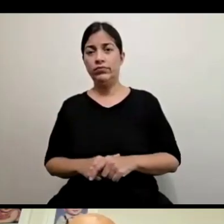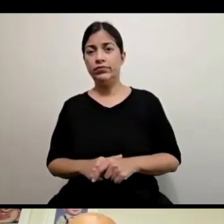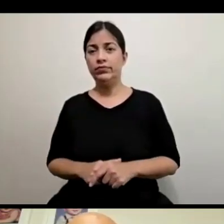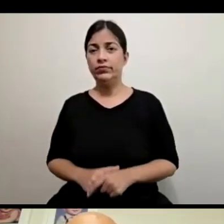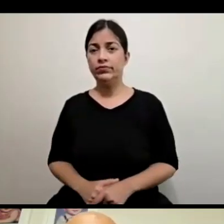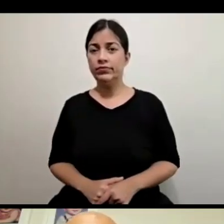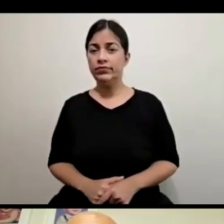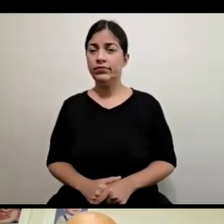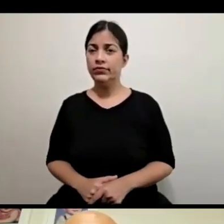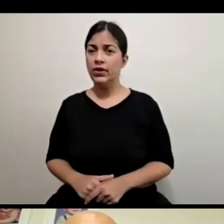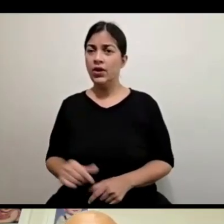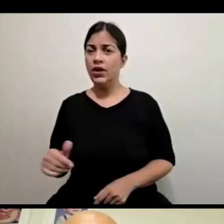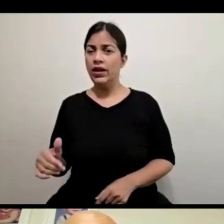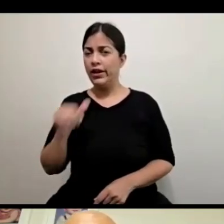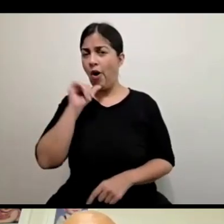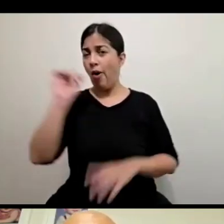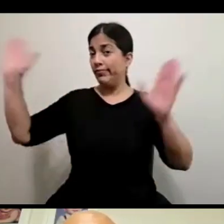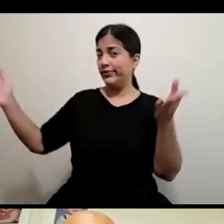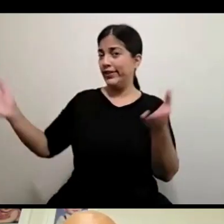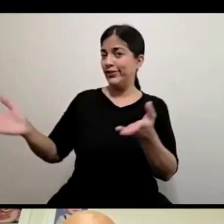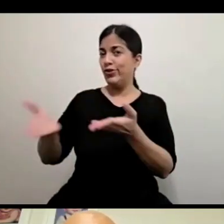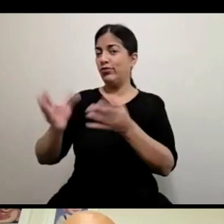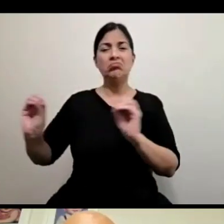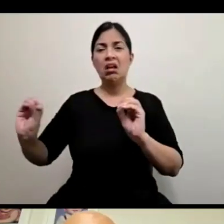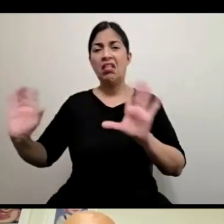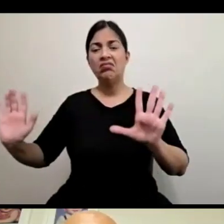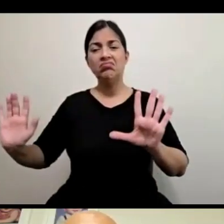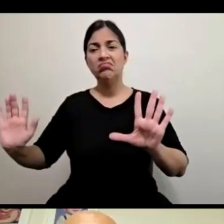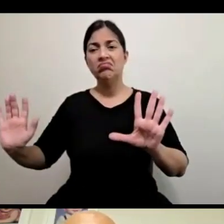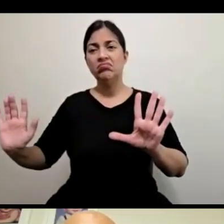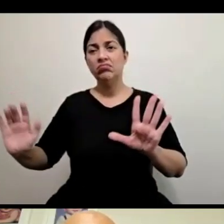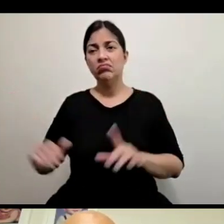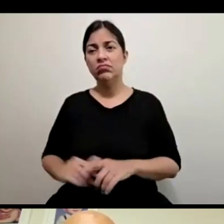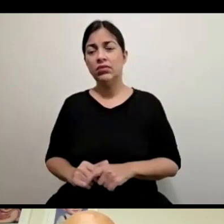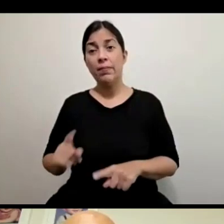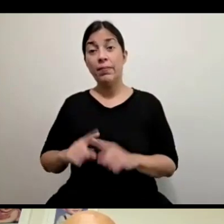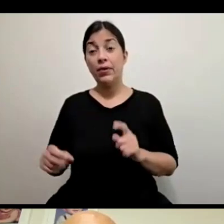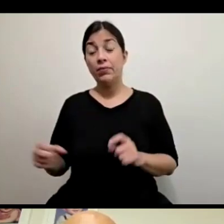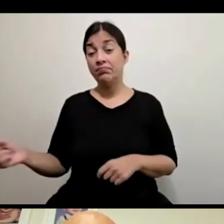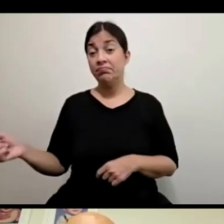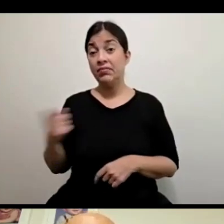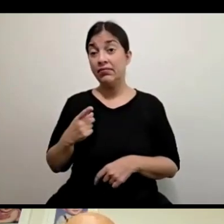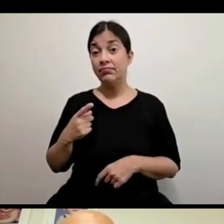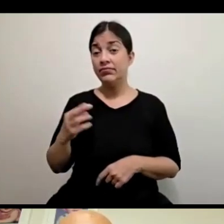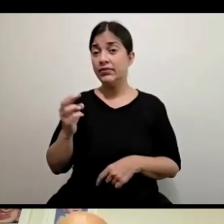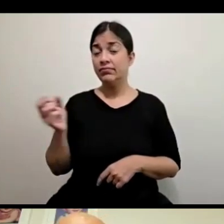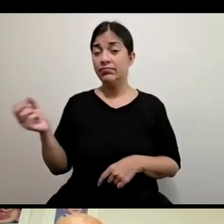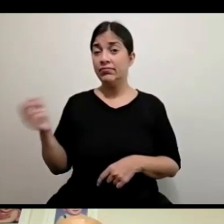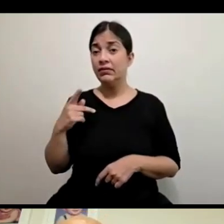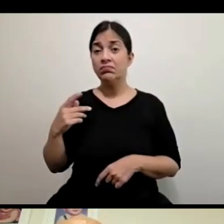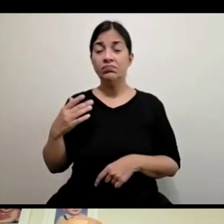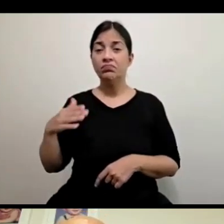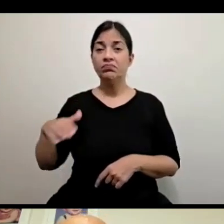con toda esta cosa que se hace tradicionalmente. Así que pero no he vuelto a recibir ninguna cosa o sea, no he vuelto a recibir